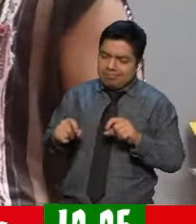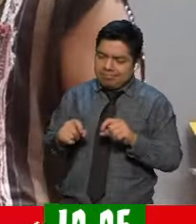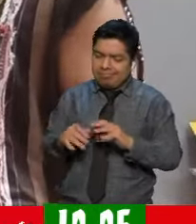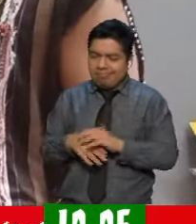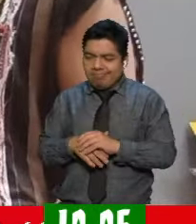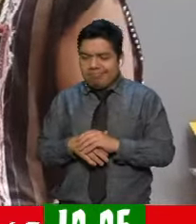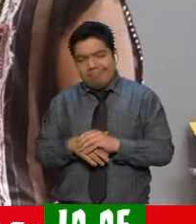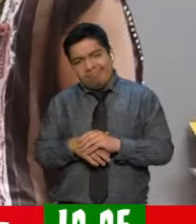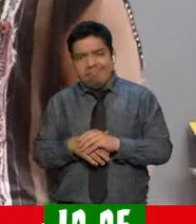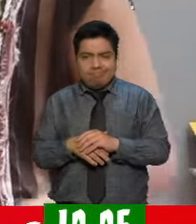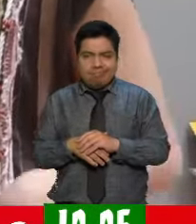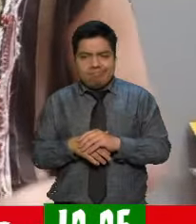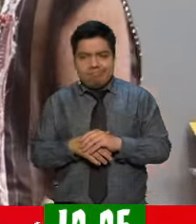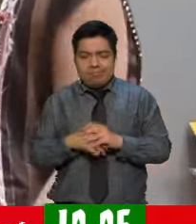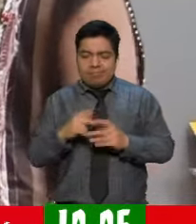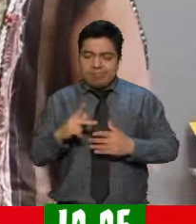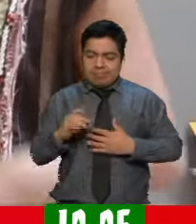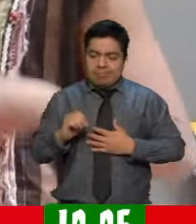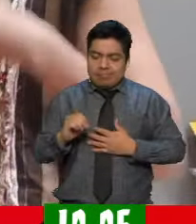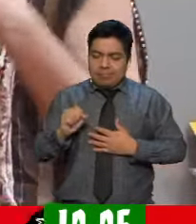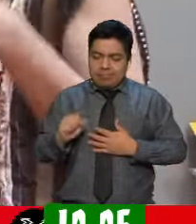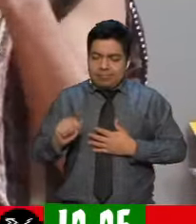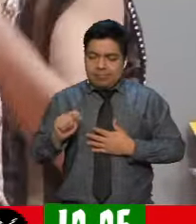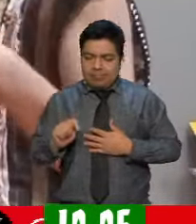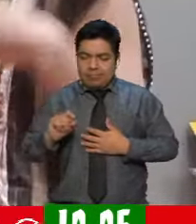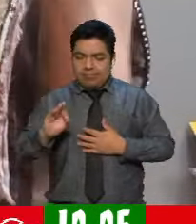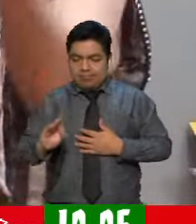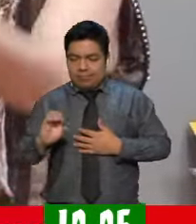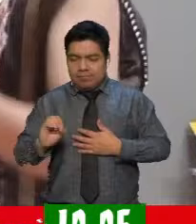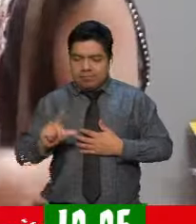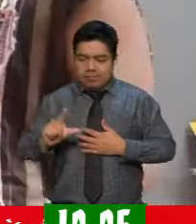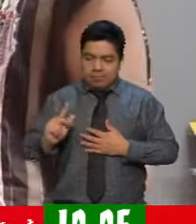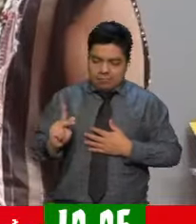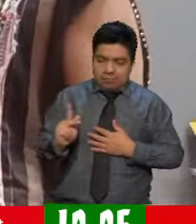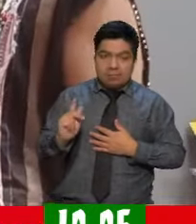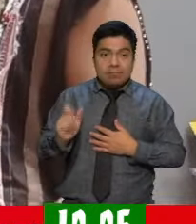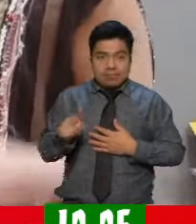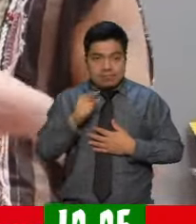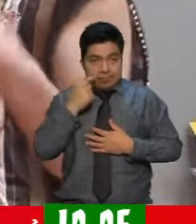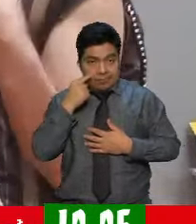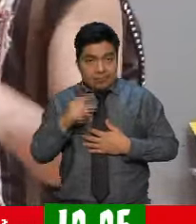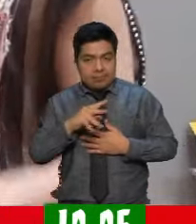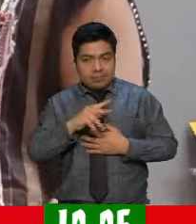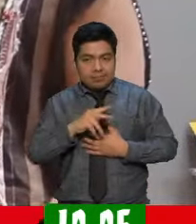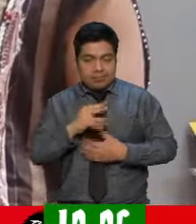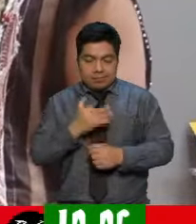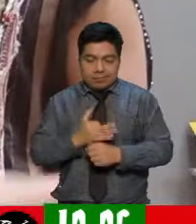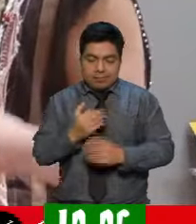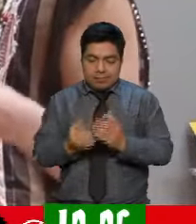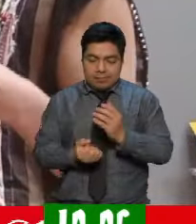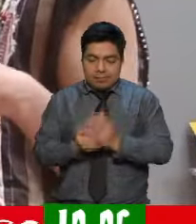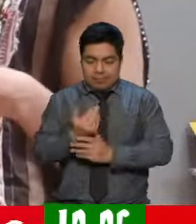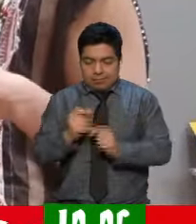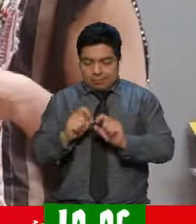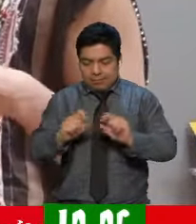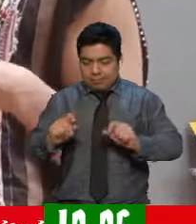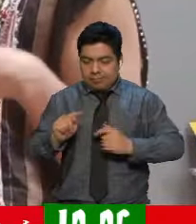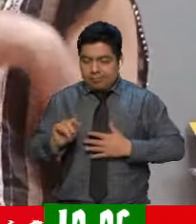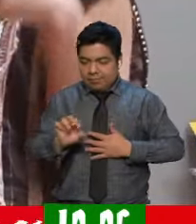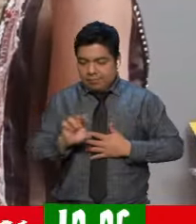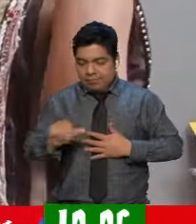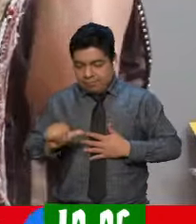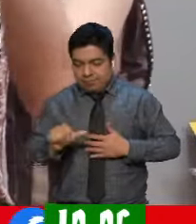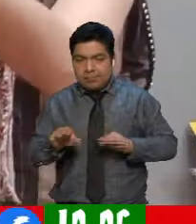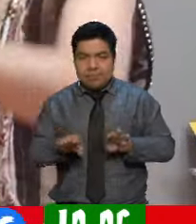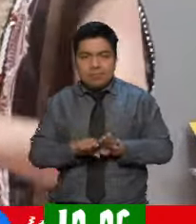usamos esta onda del post-folk, ¿no? Hablamos un poquito en esta nueva producción que es Tierra, que somos como una